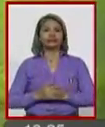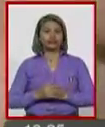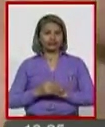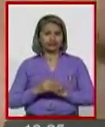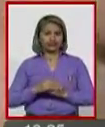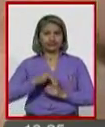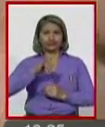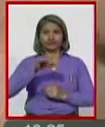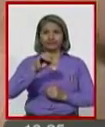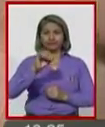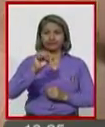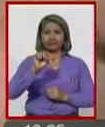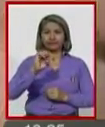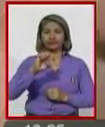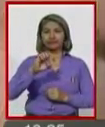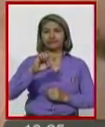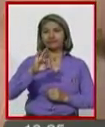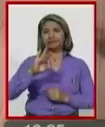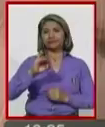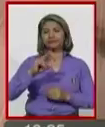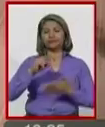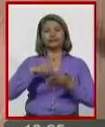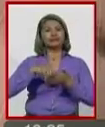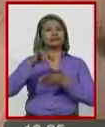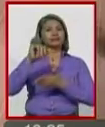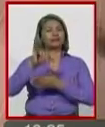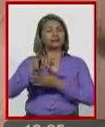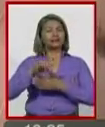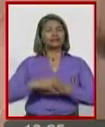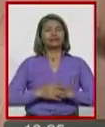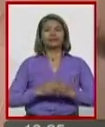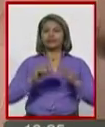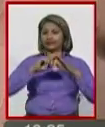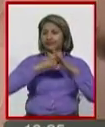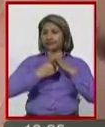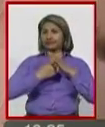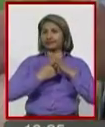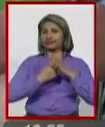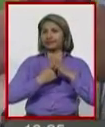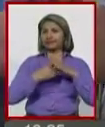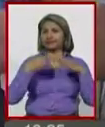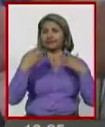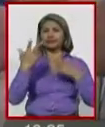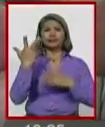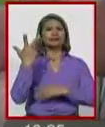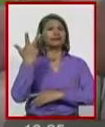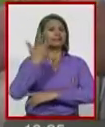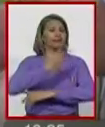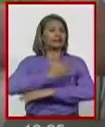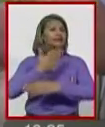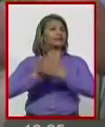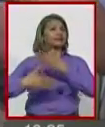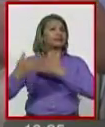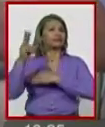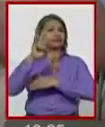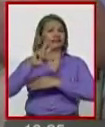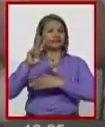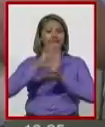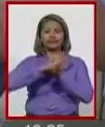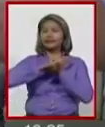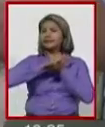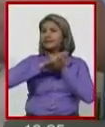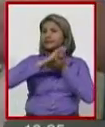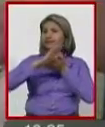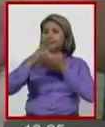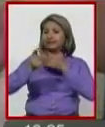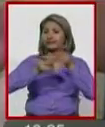caso del Colegio Josefina Bálsamo La Moliendita en la Villa Primero de Mayo. Sí, empezamos, pero ya hace unos tres días atrás, el día viernes, que estuve haciendo